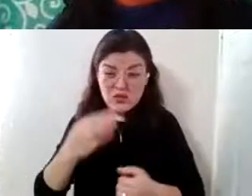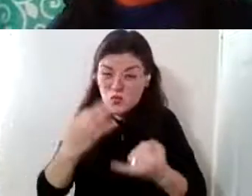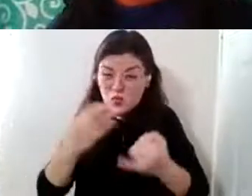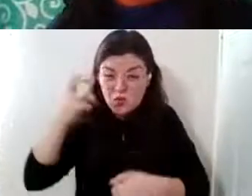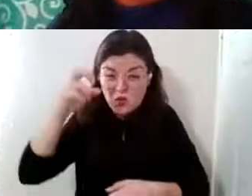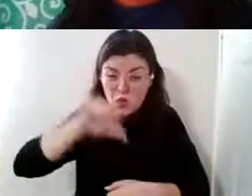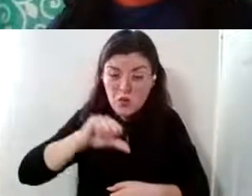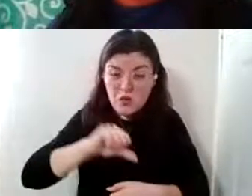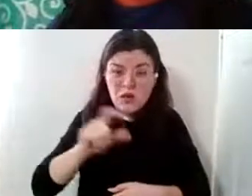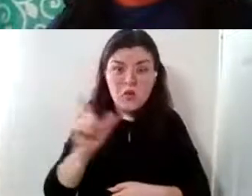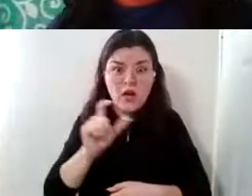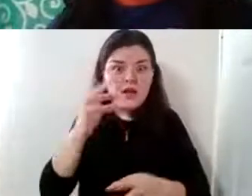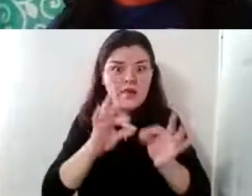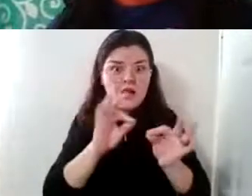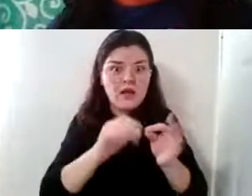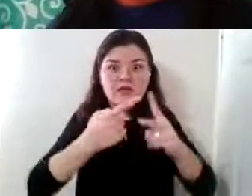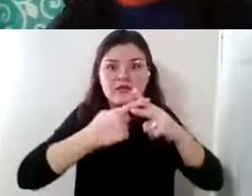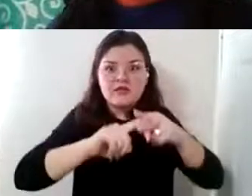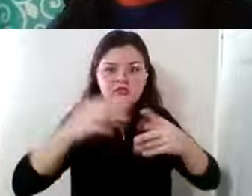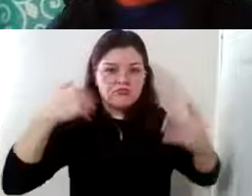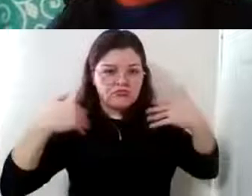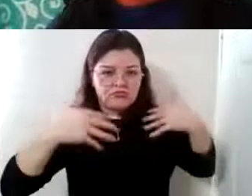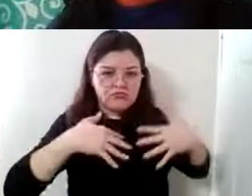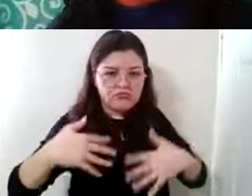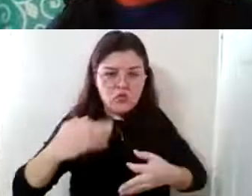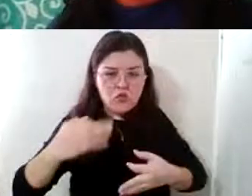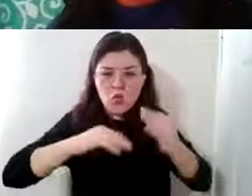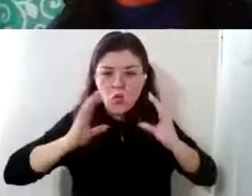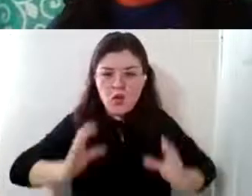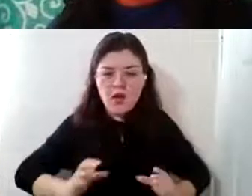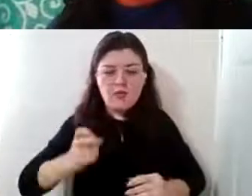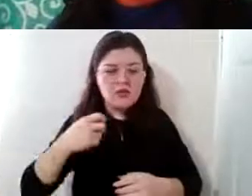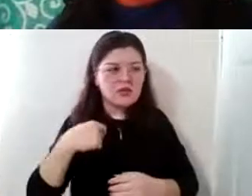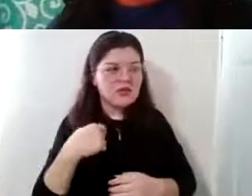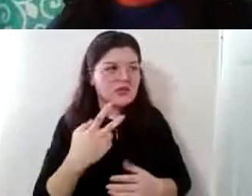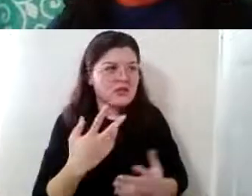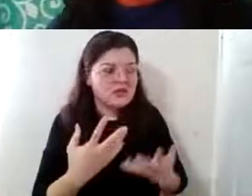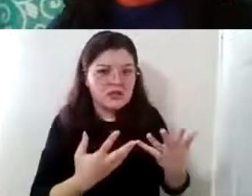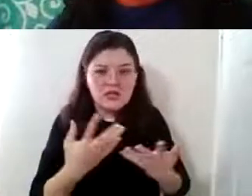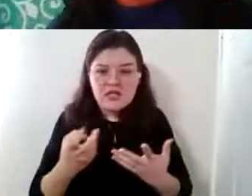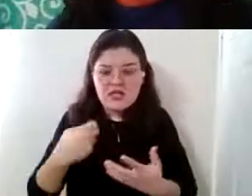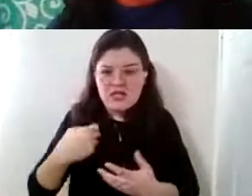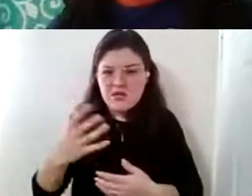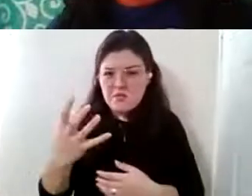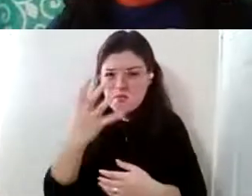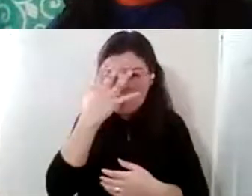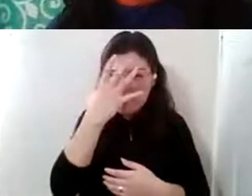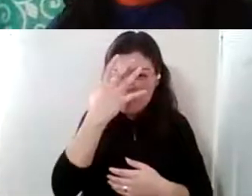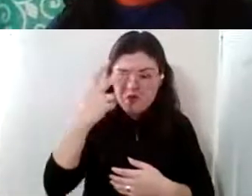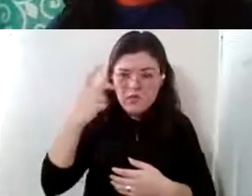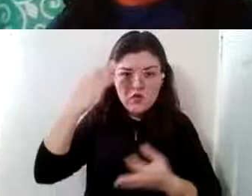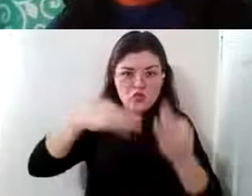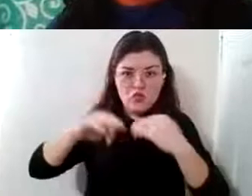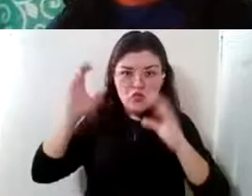tío empezó a tocarla por todo el cuerpo, Estela nota cómo la vergüenza le recorre de pies a